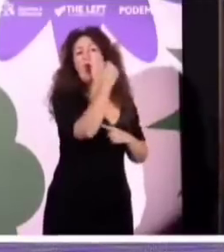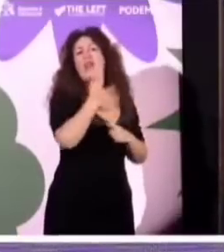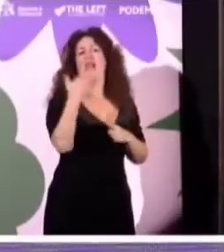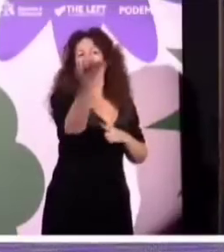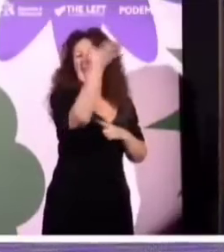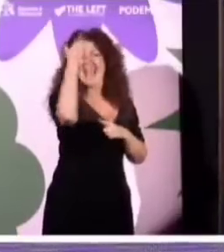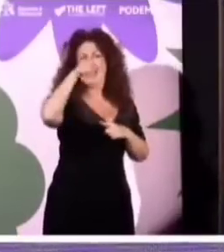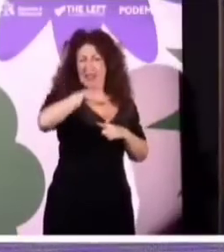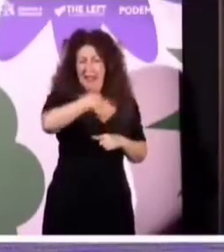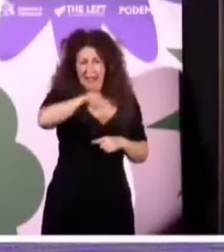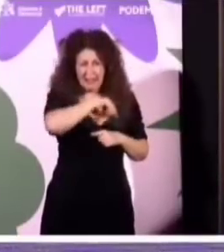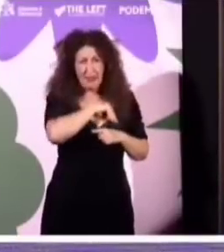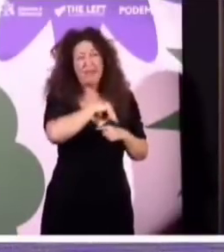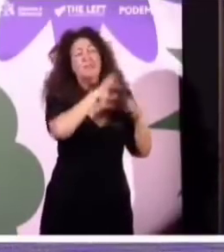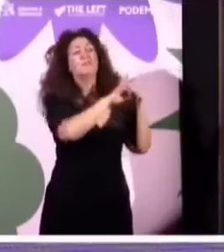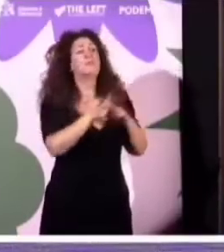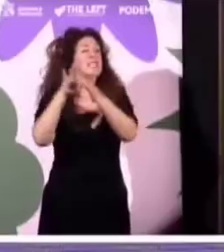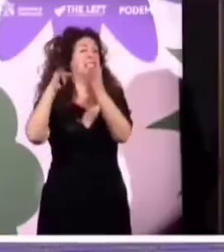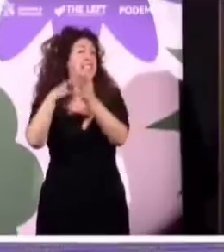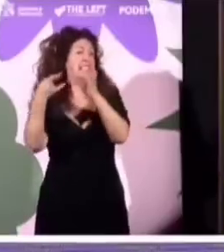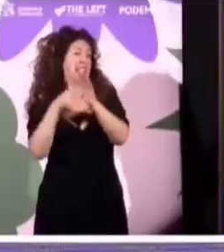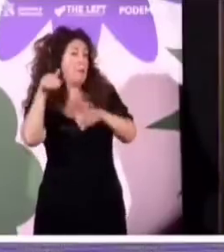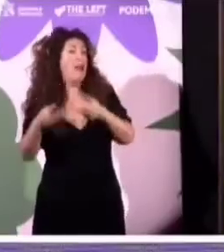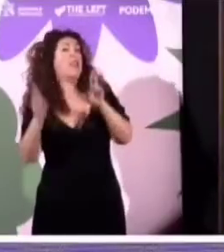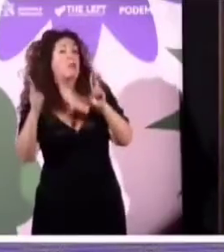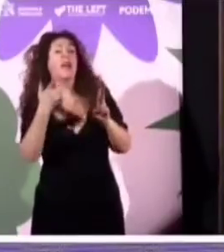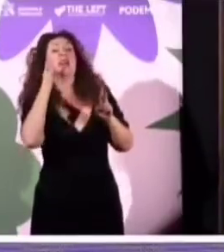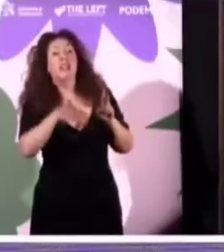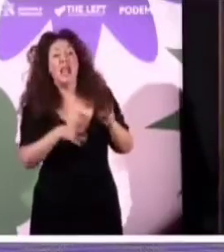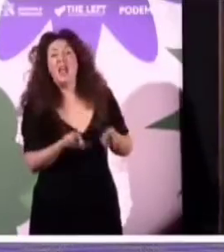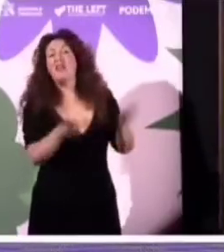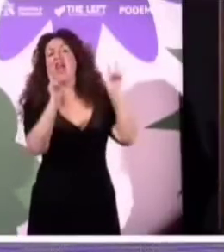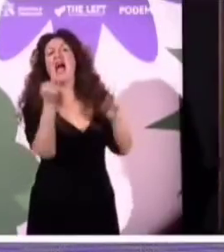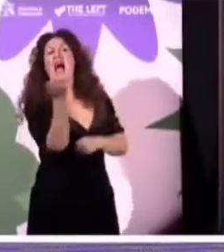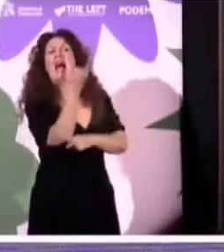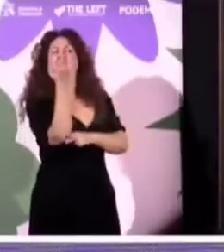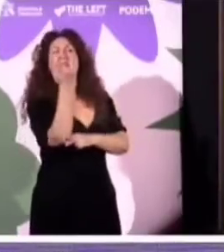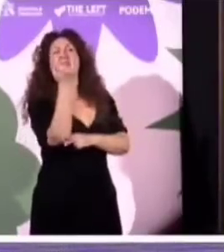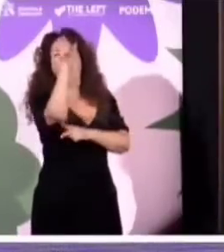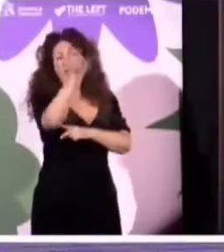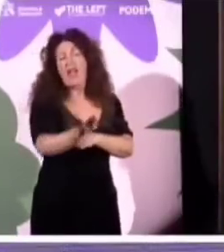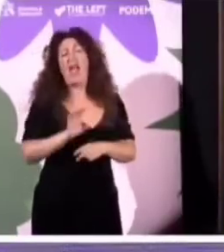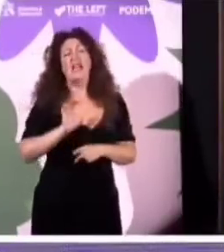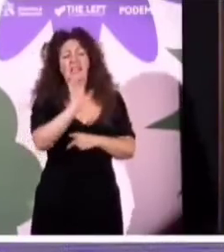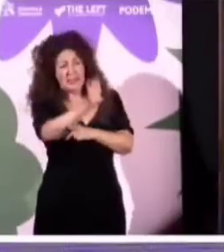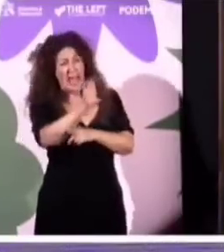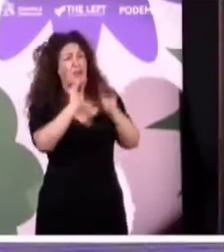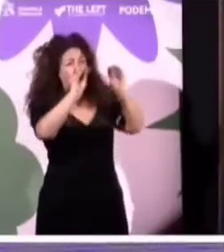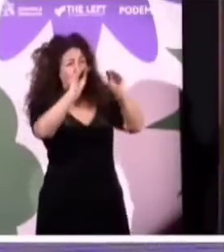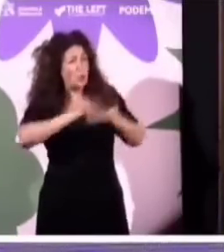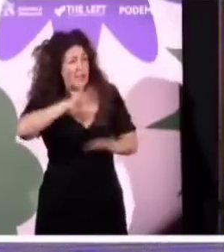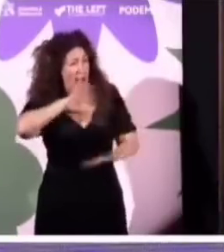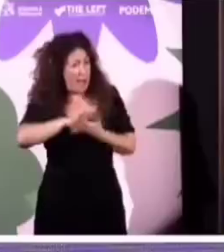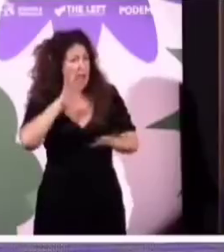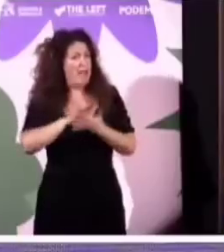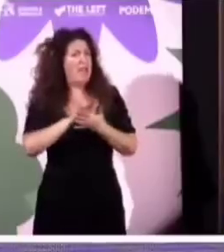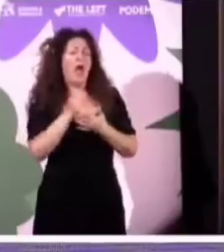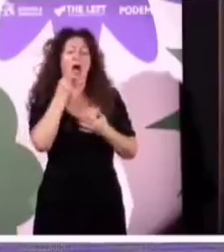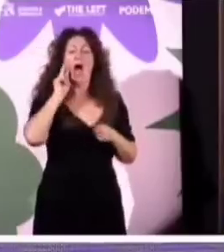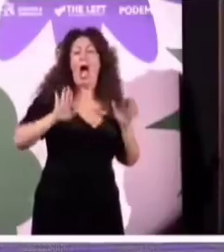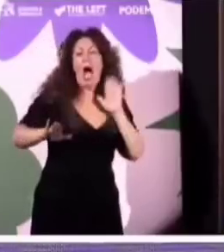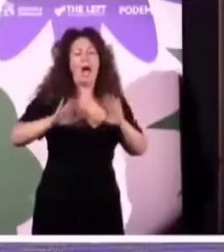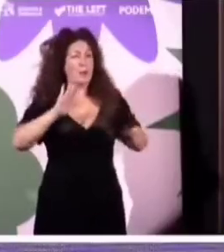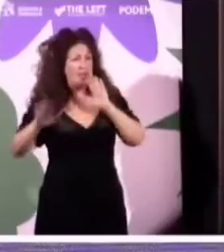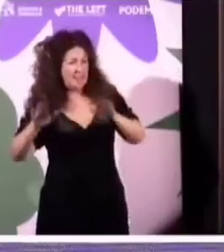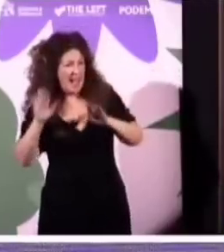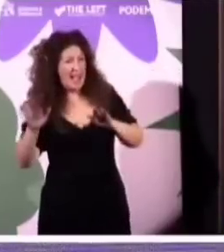de este país con el sistema democrático es dejar como jefe del Estado, con sus capacidades de arbitraje y moderación